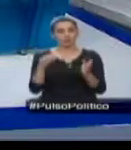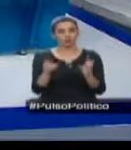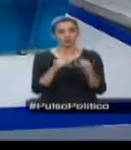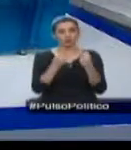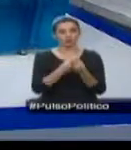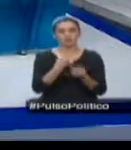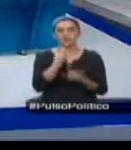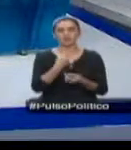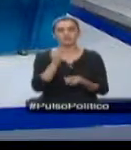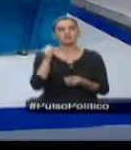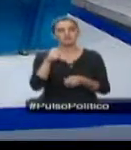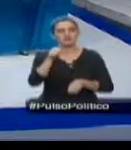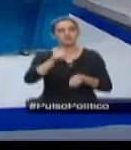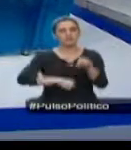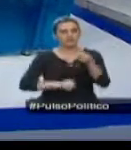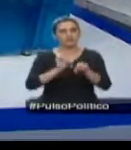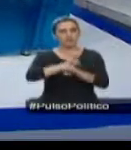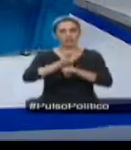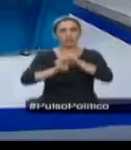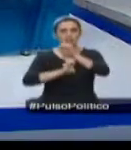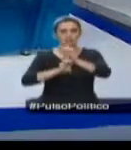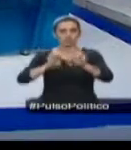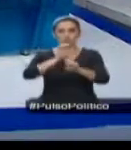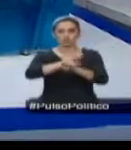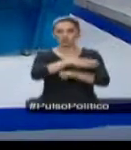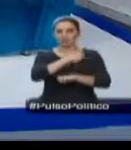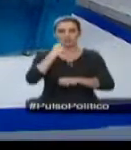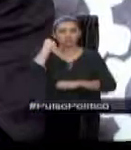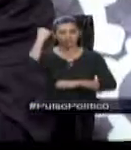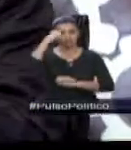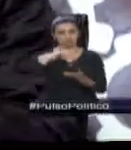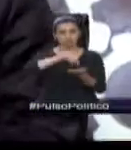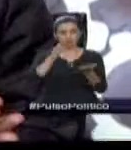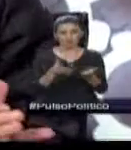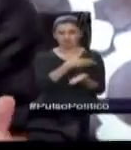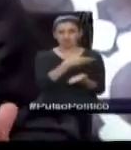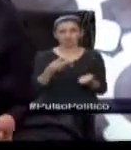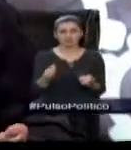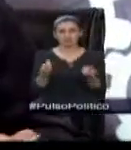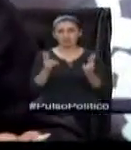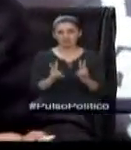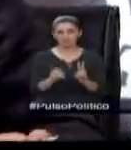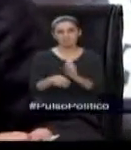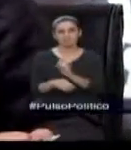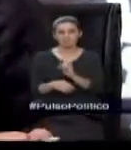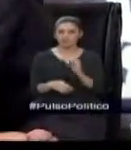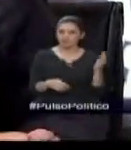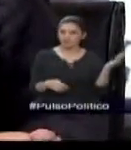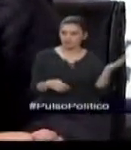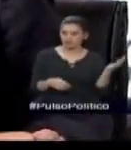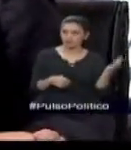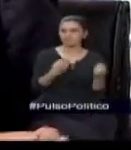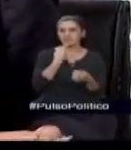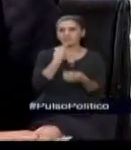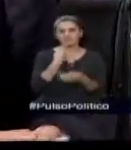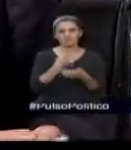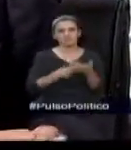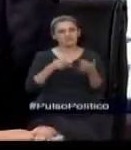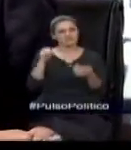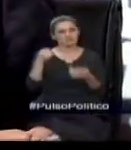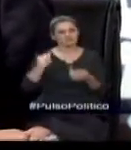afectación en cuanto a la estructura del estado y regresión de derechos y la posición oficial que dice tenemos